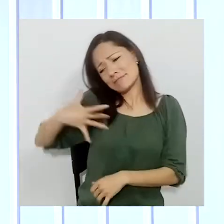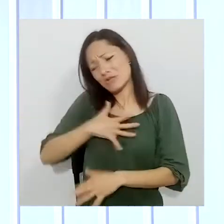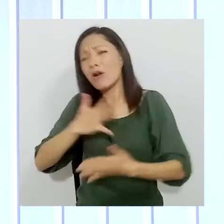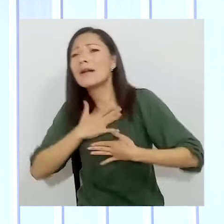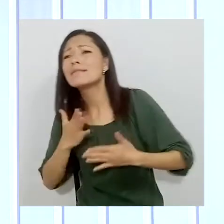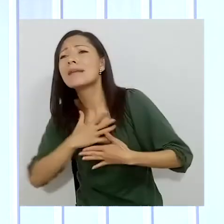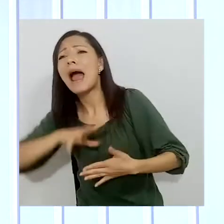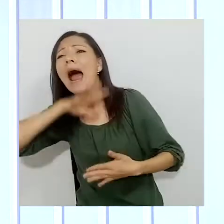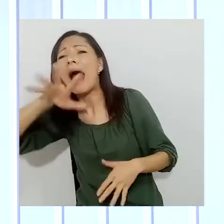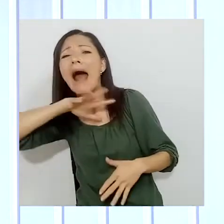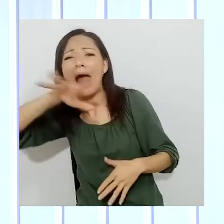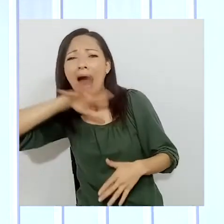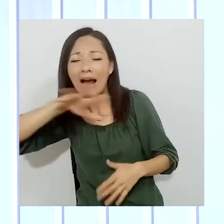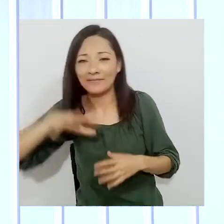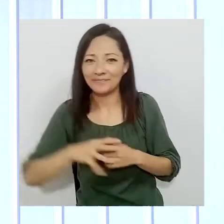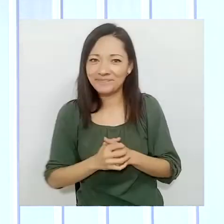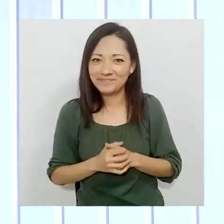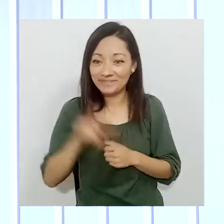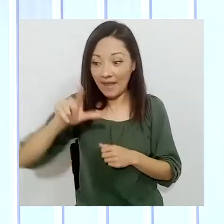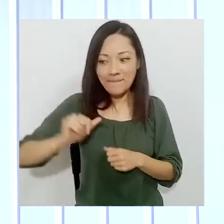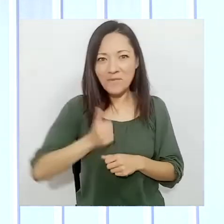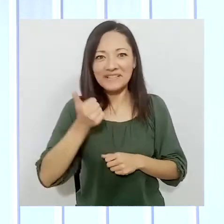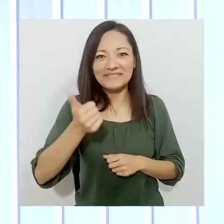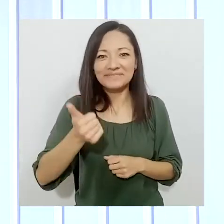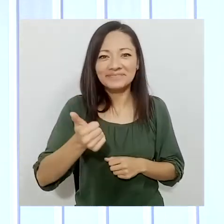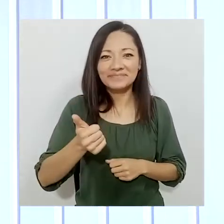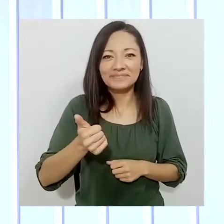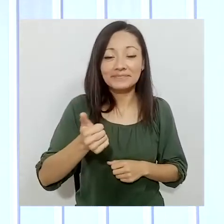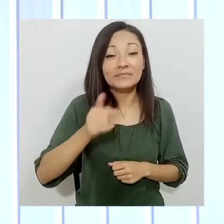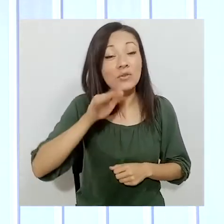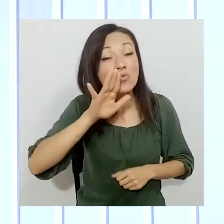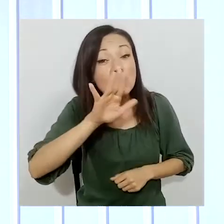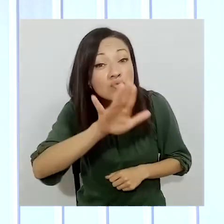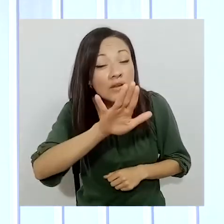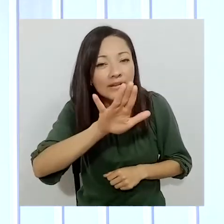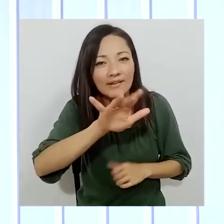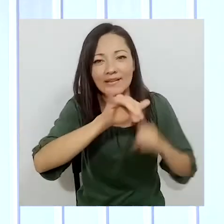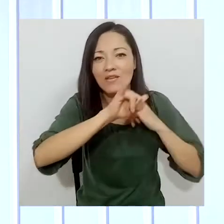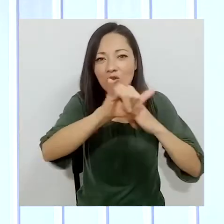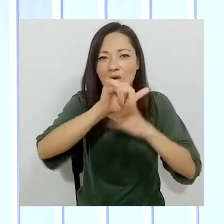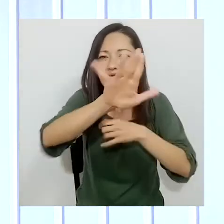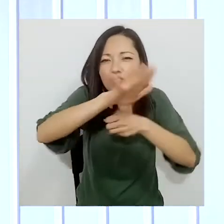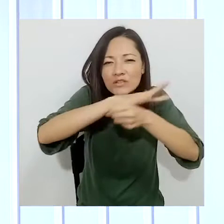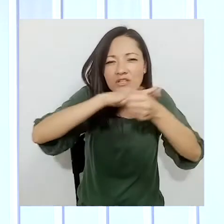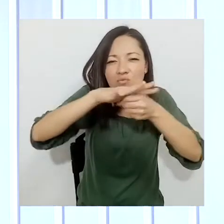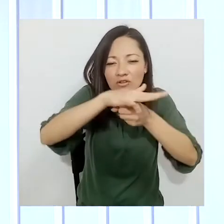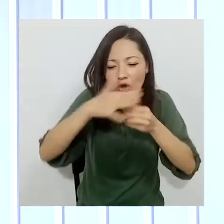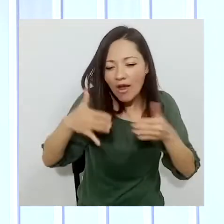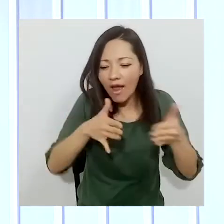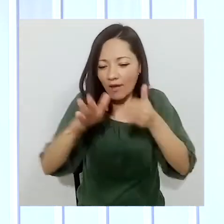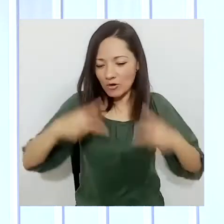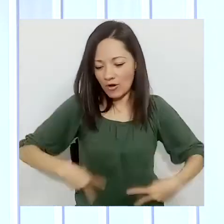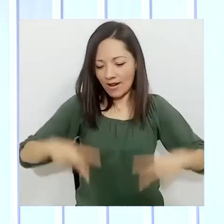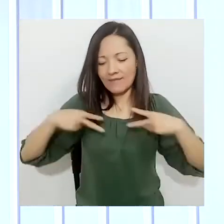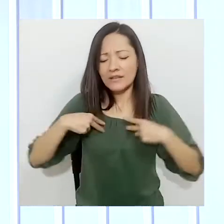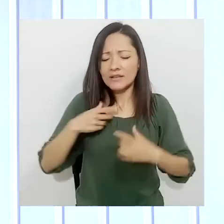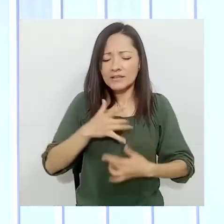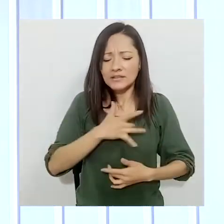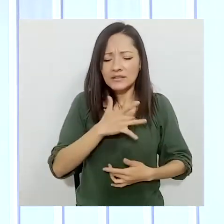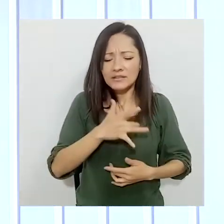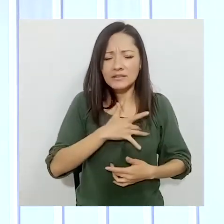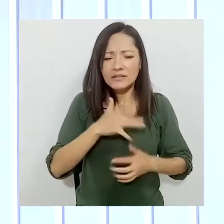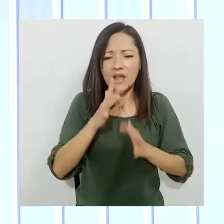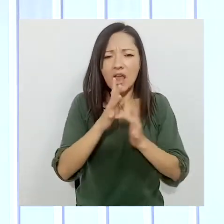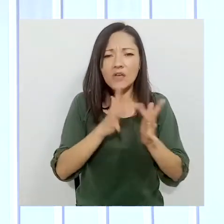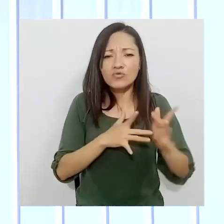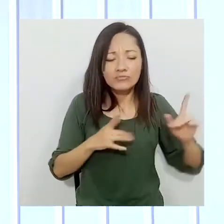ten misericordia de mí. ¿Sabe qué? Si usted está ahí en ese cruce de camino y Jesús está pasando